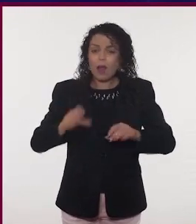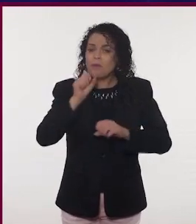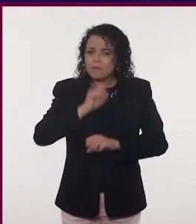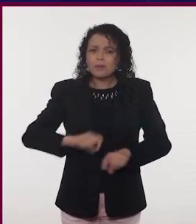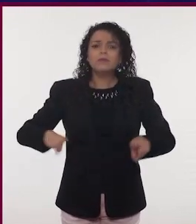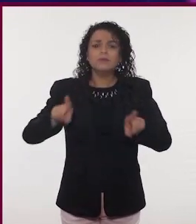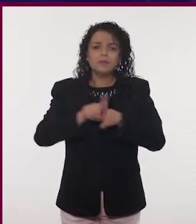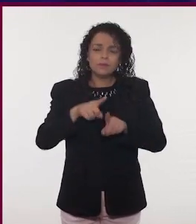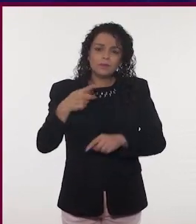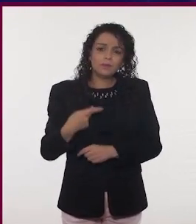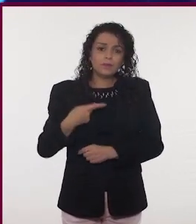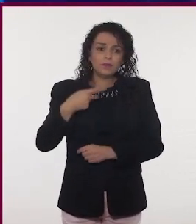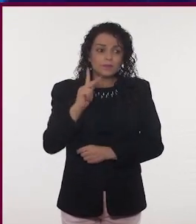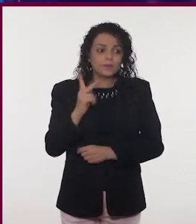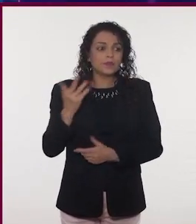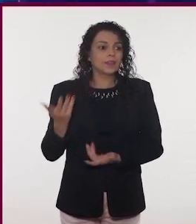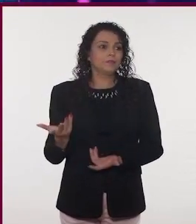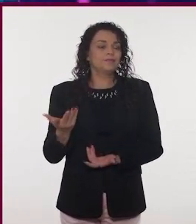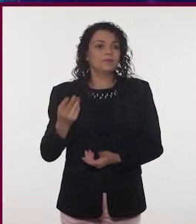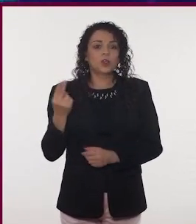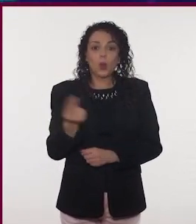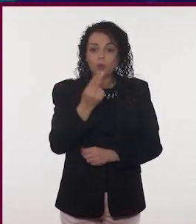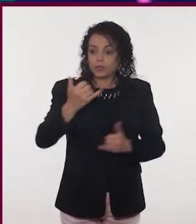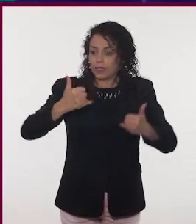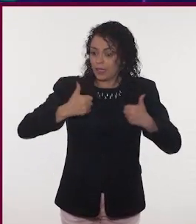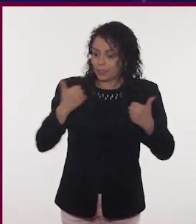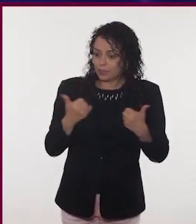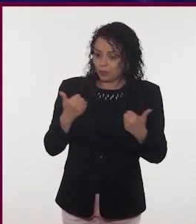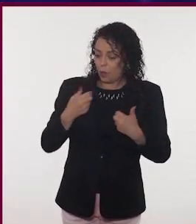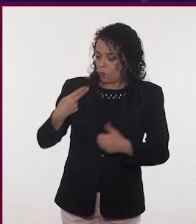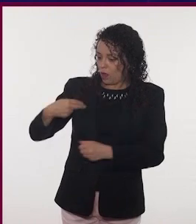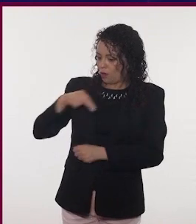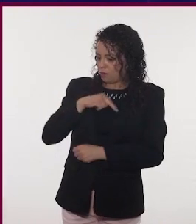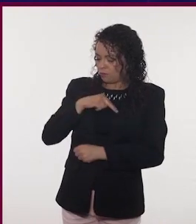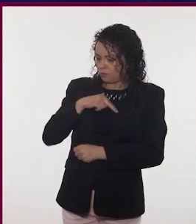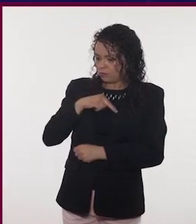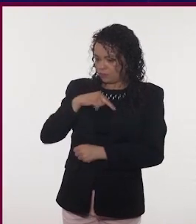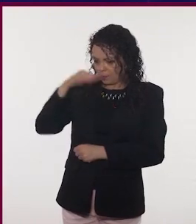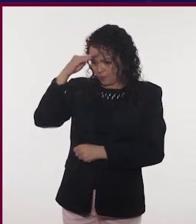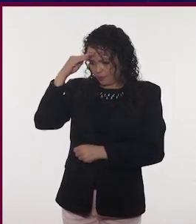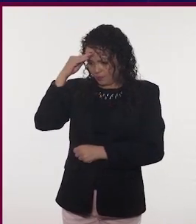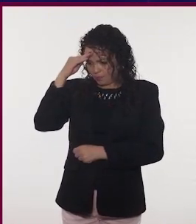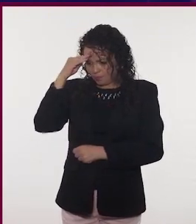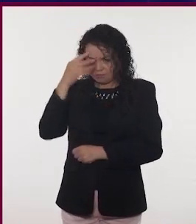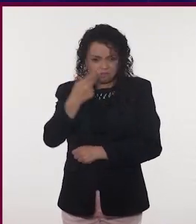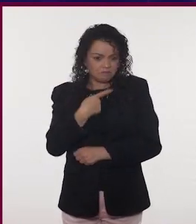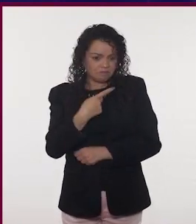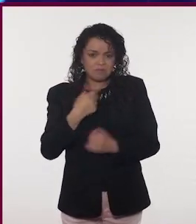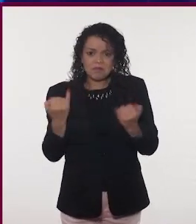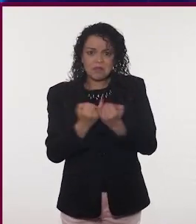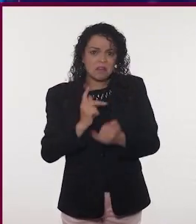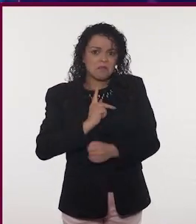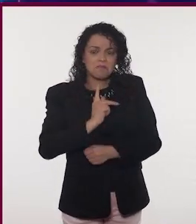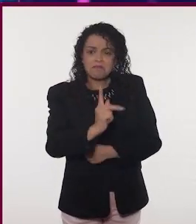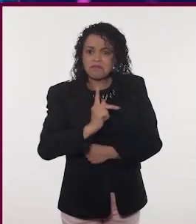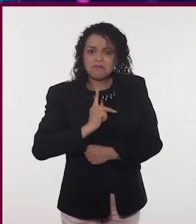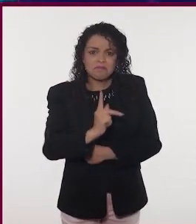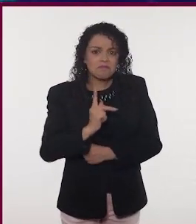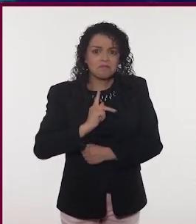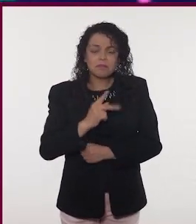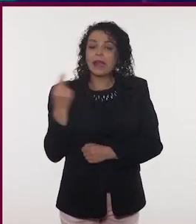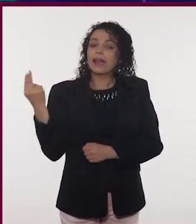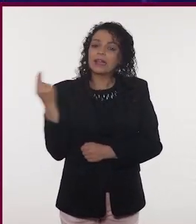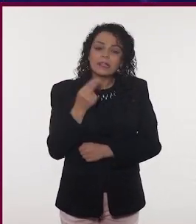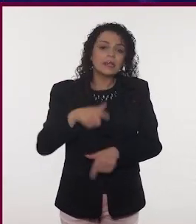estamos hablando de ellos, de ustedes como jóvenes y de nosotros. Porque todos estamos igual, tenemos que